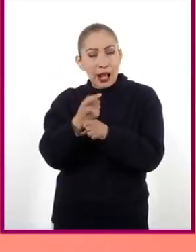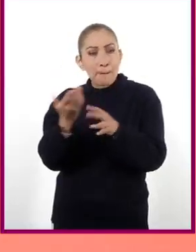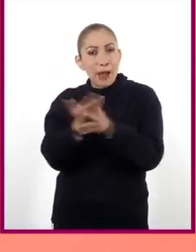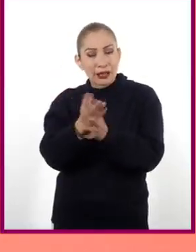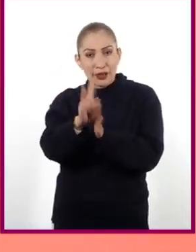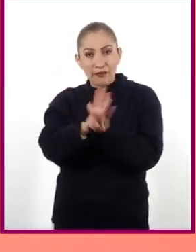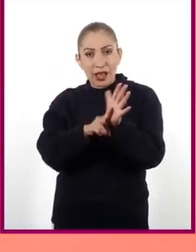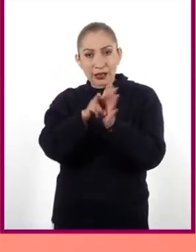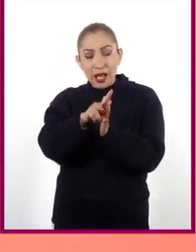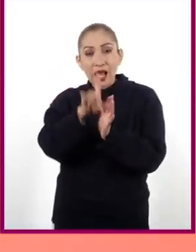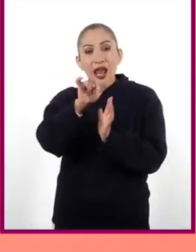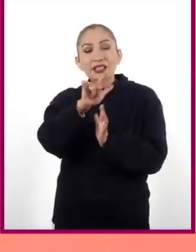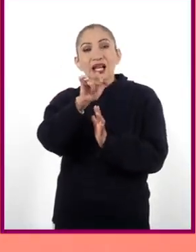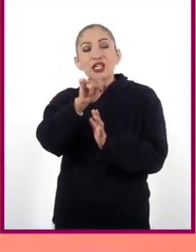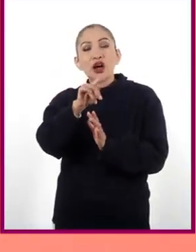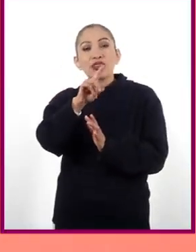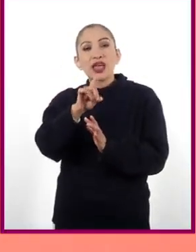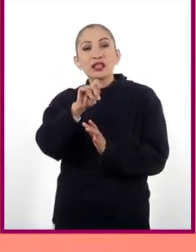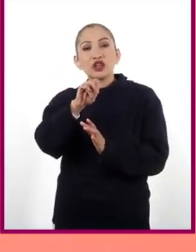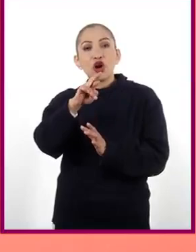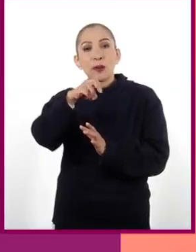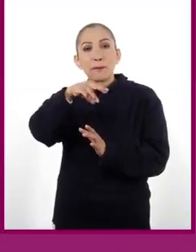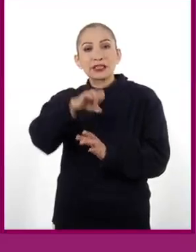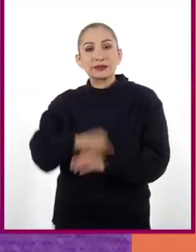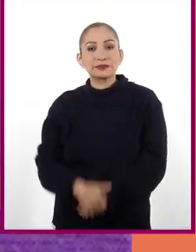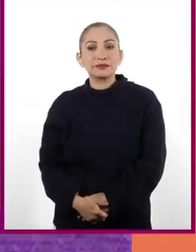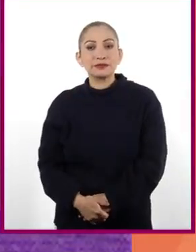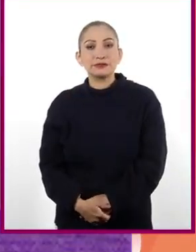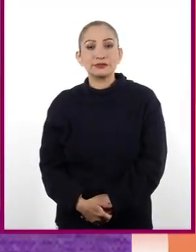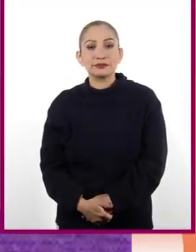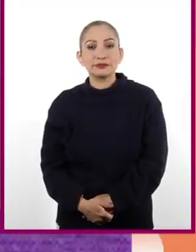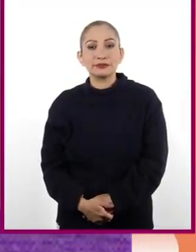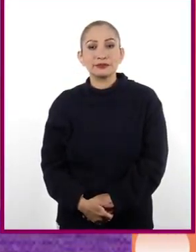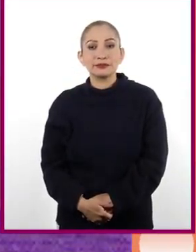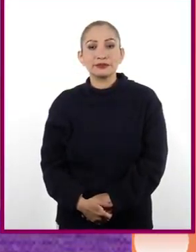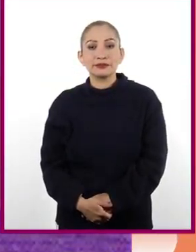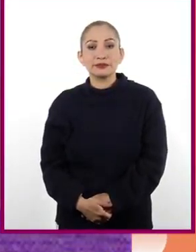parte del video Lazarillo de Tormes.